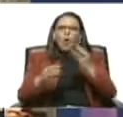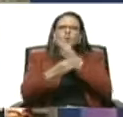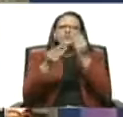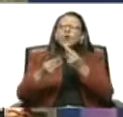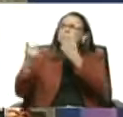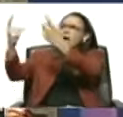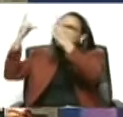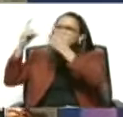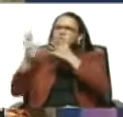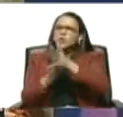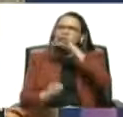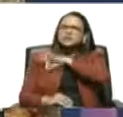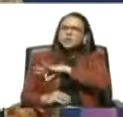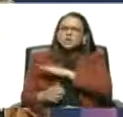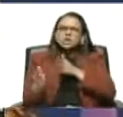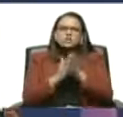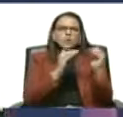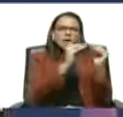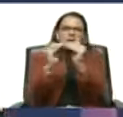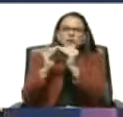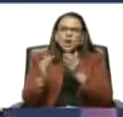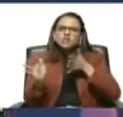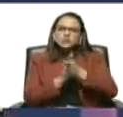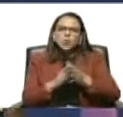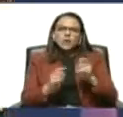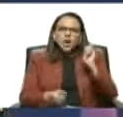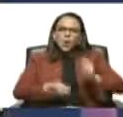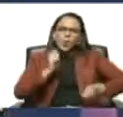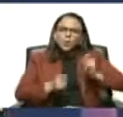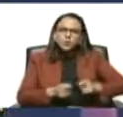de igualdad, de inclusión, de justicia social,